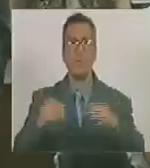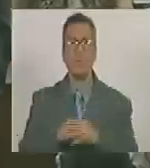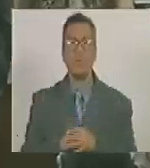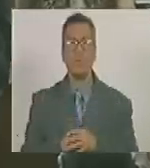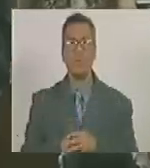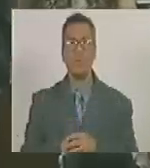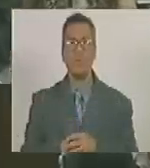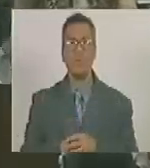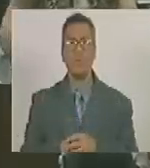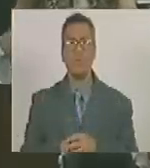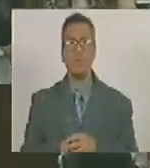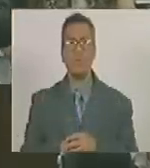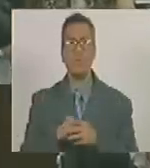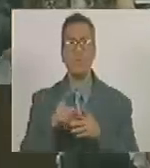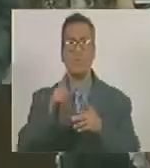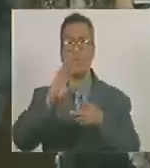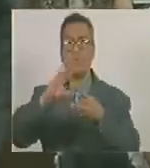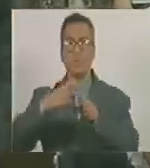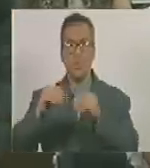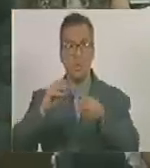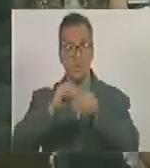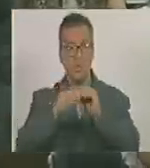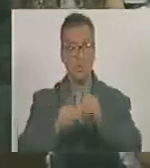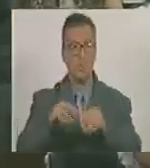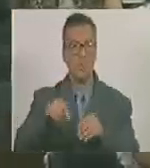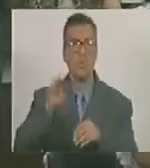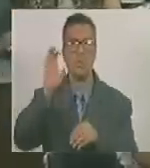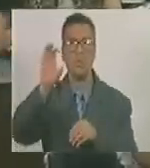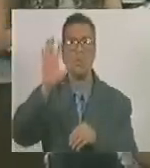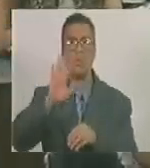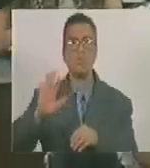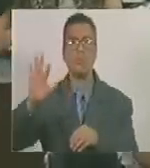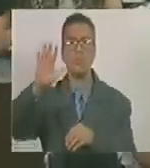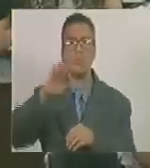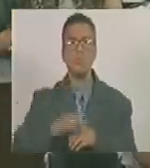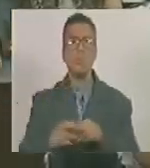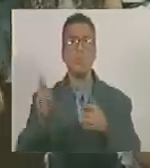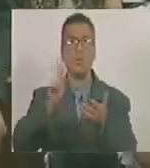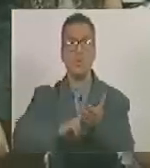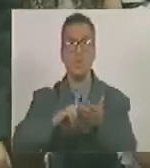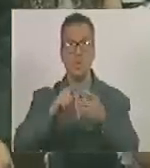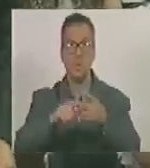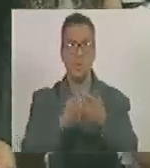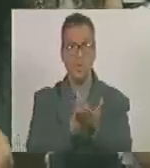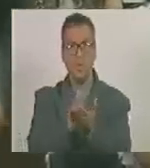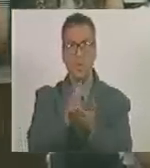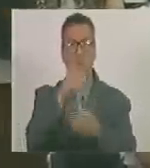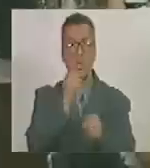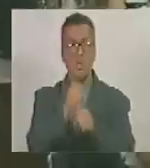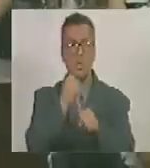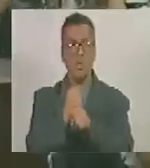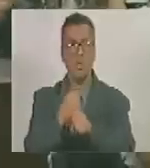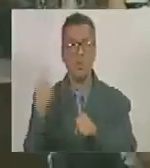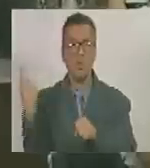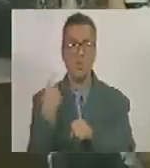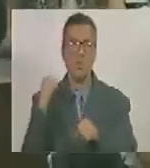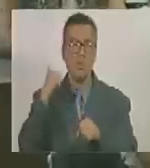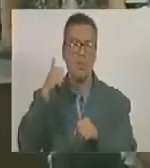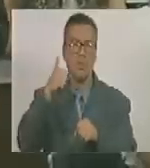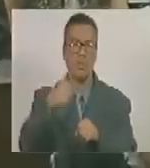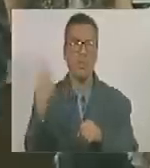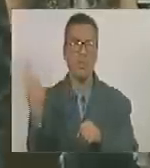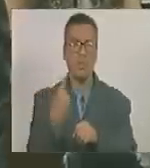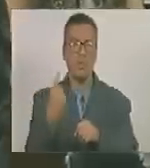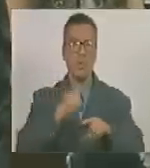manera lo que es la recuperación de este país, lo que es volver a retomar las sendas del trabajo que veníamos trayendo desde la llegada